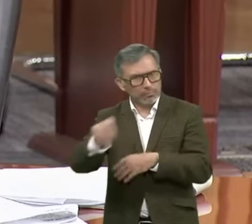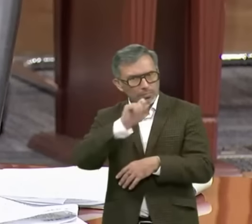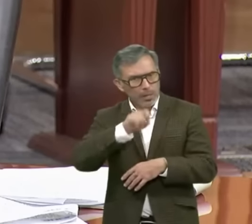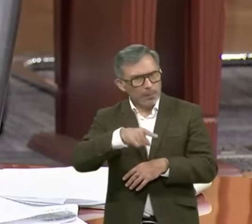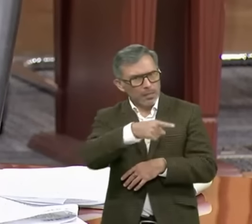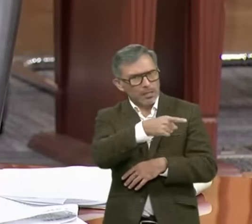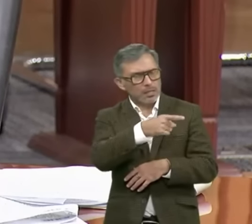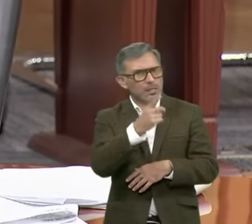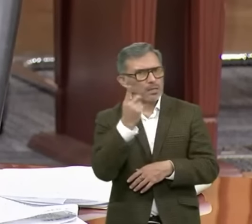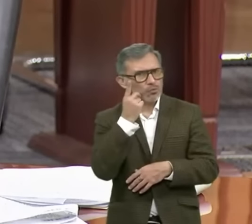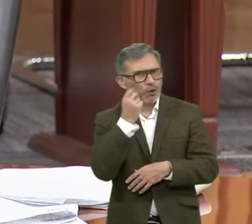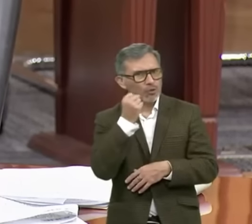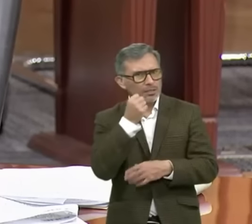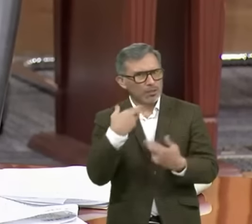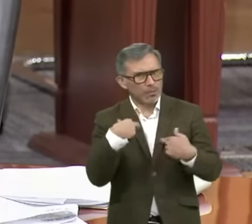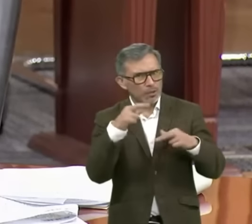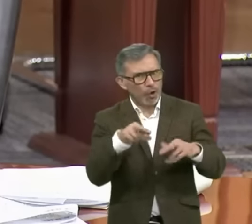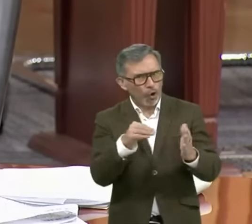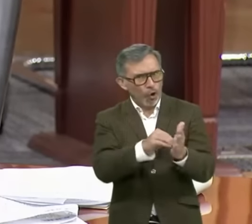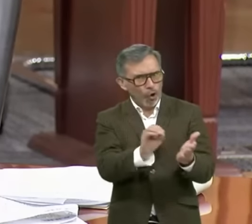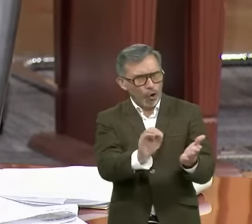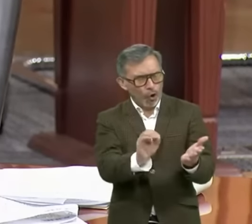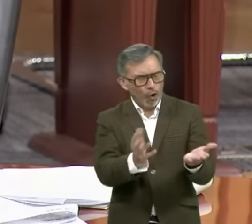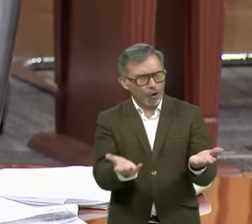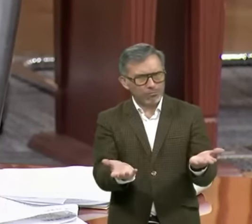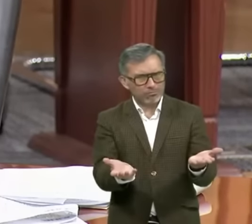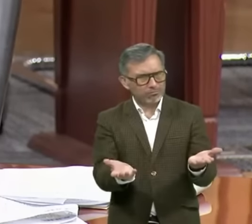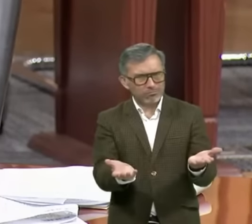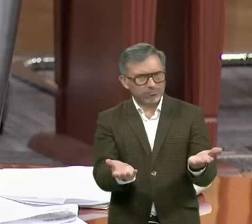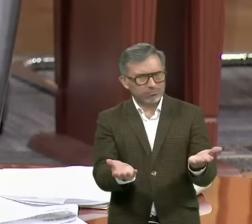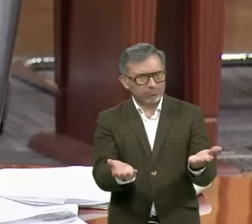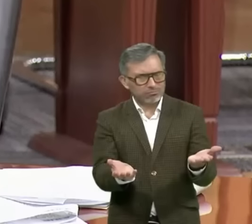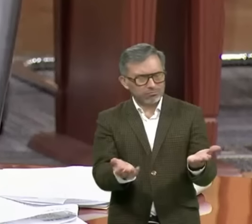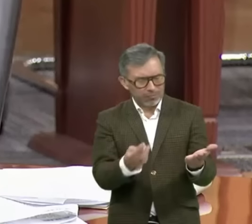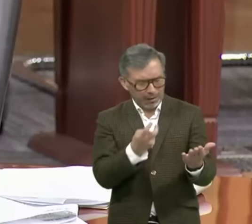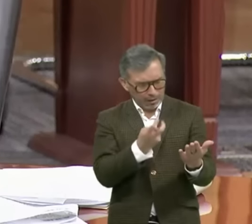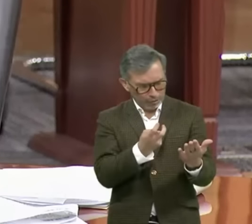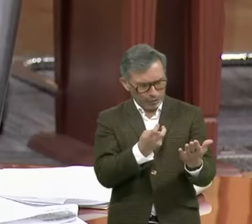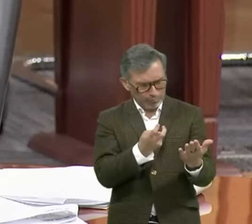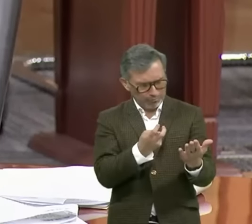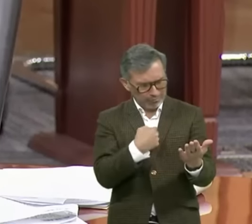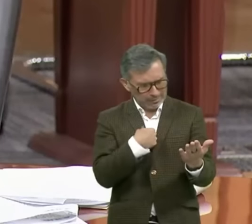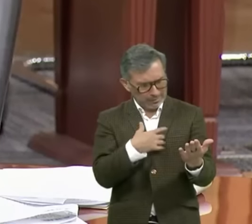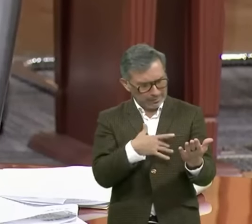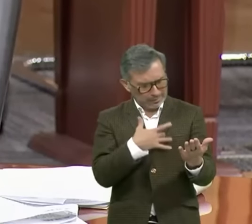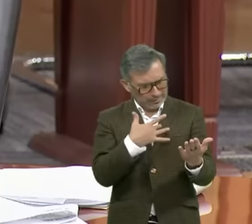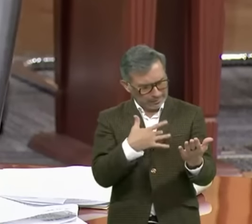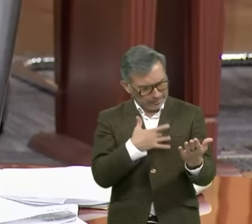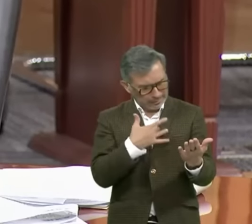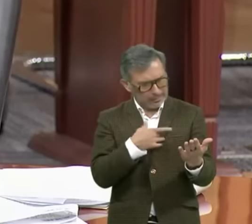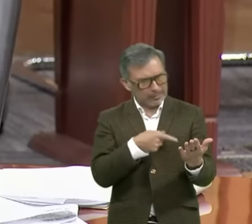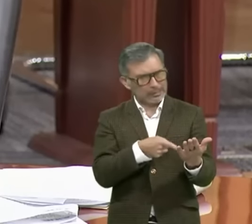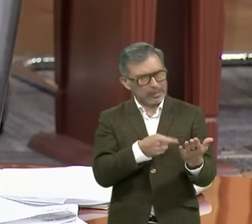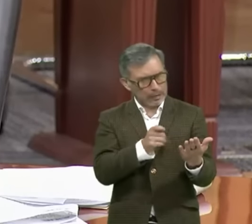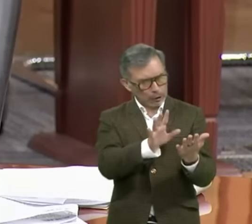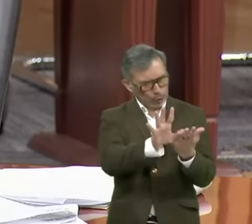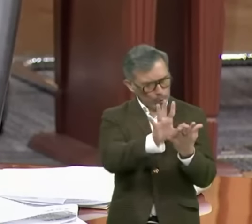legislativa. Eso es lo que me parece que violenta el orden constitucional y